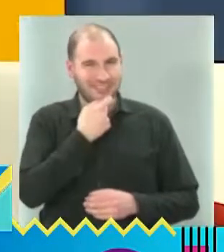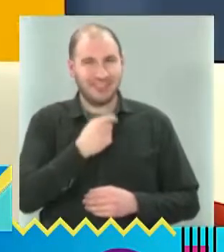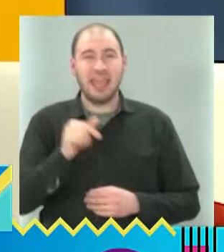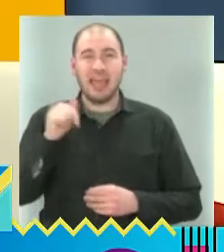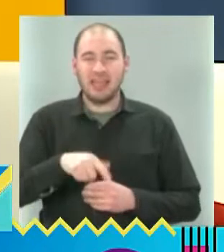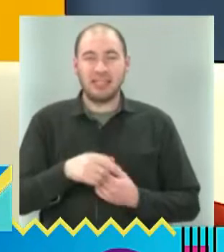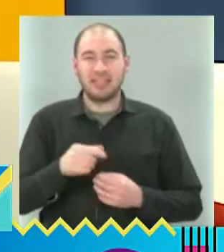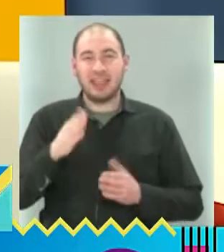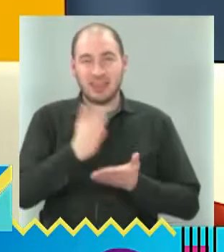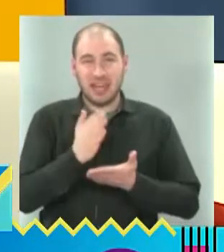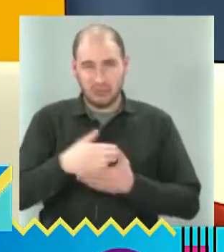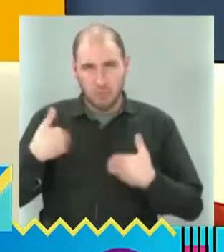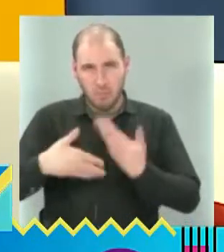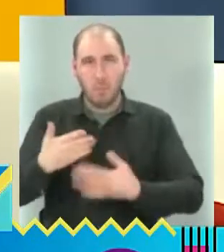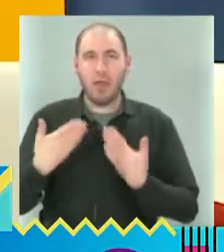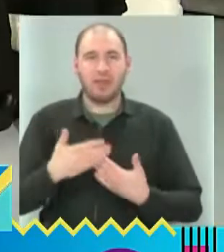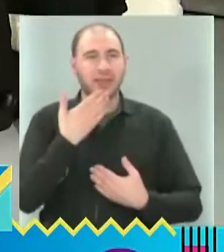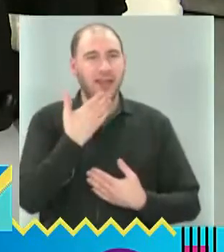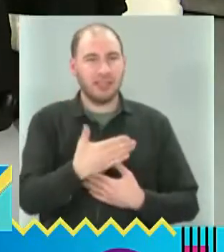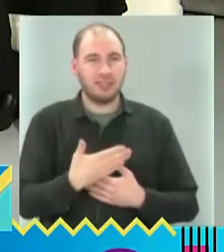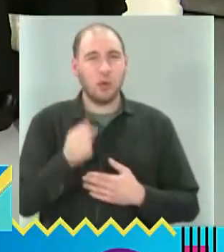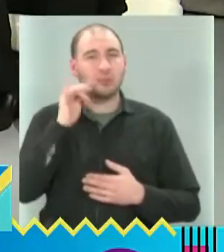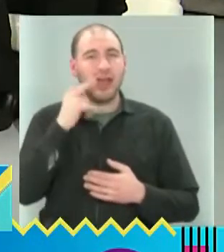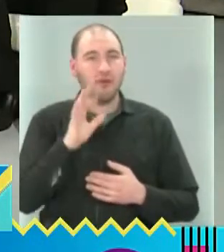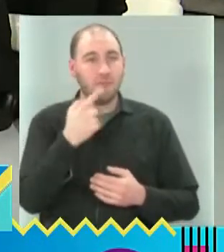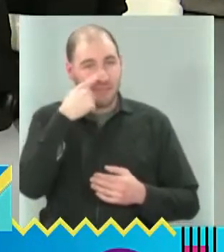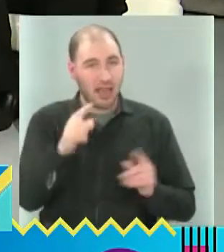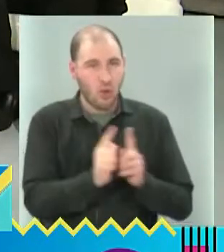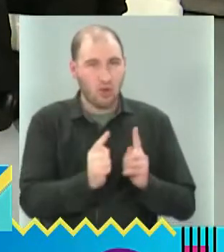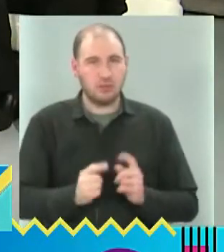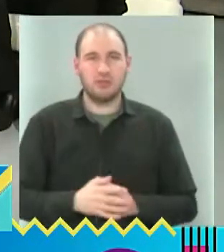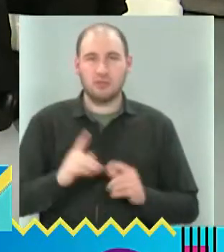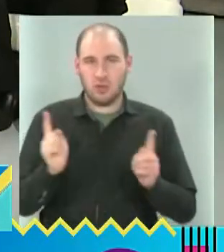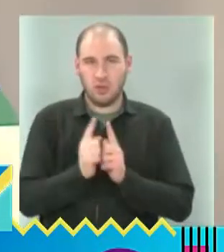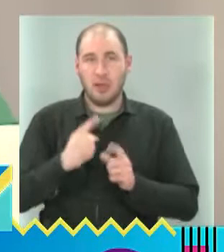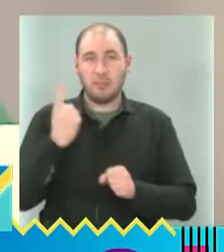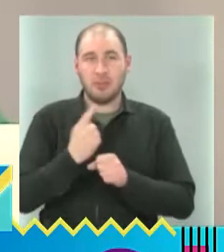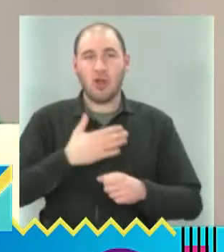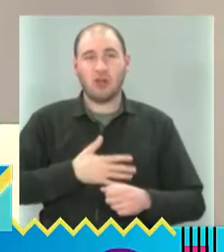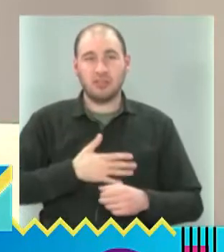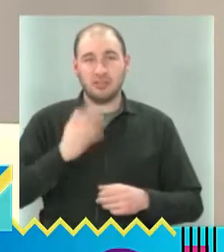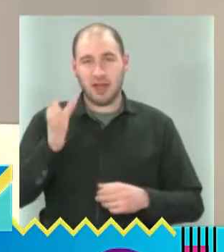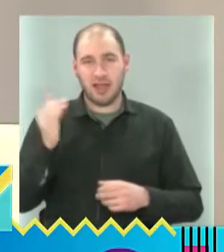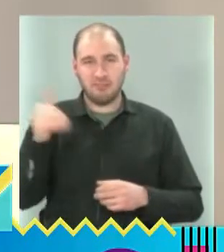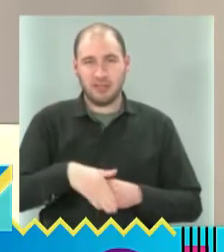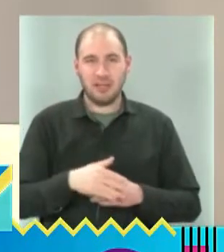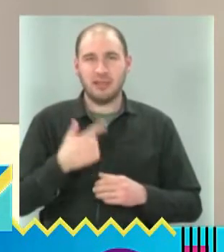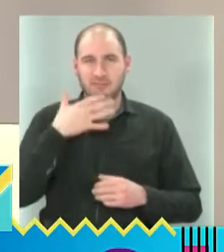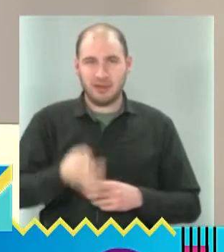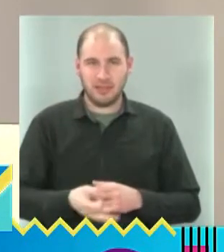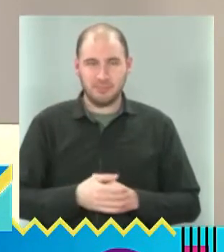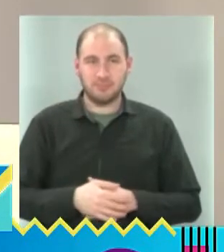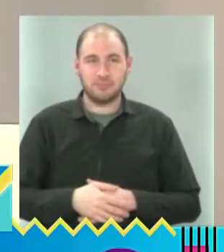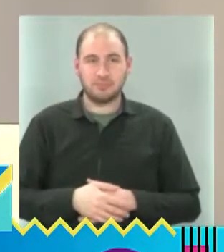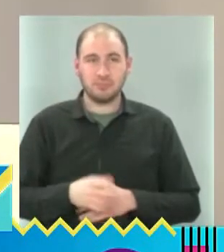derecho a ejercer sus derechos. Bien, muchas gracias, Alicia. Gustavo, final, cortito. Bueno, muy breve. Primero, muy contento de estar en este canal, que es una realidad.